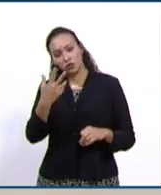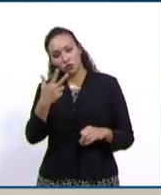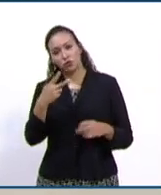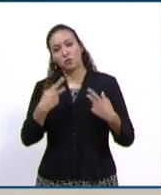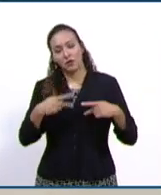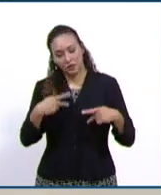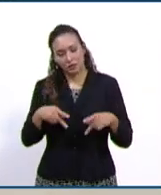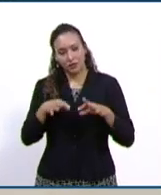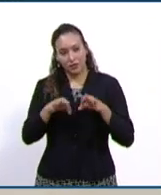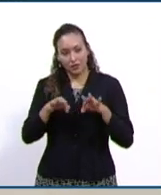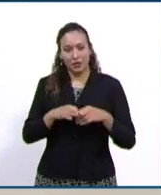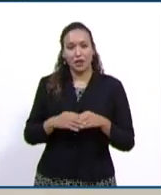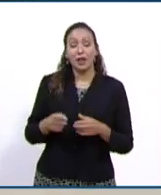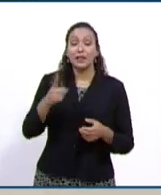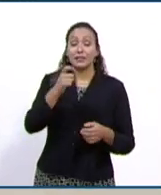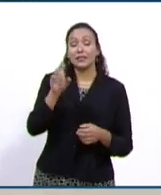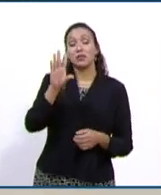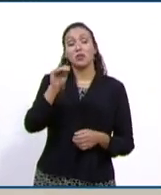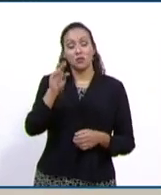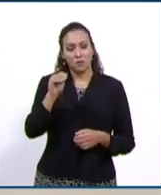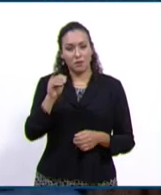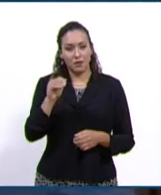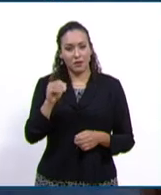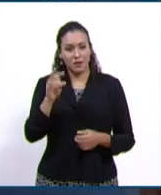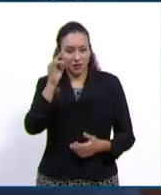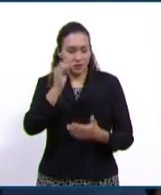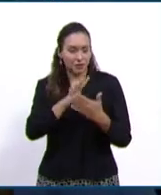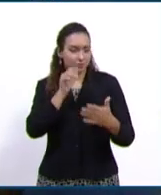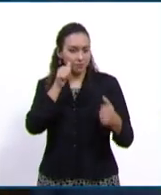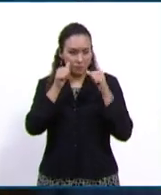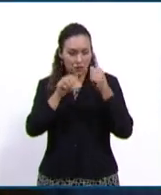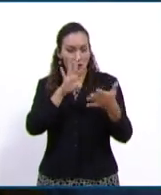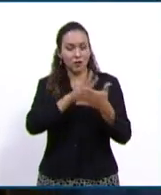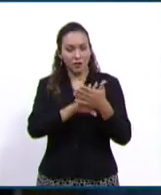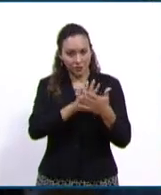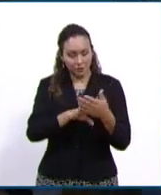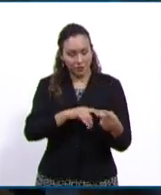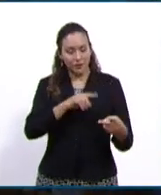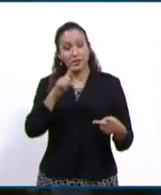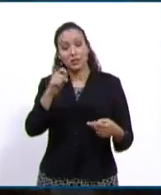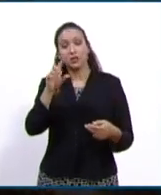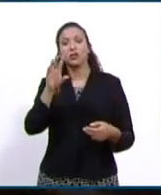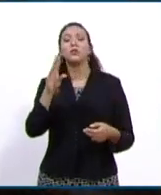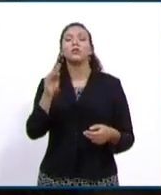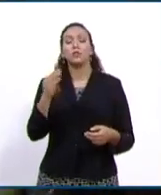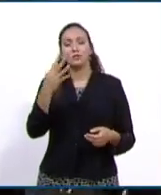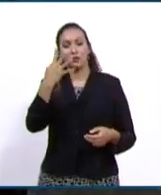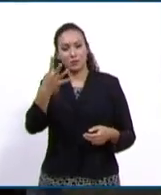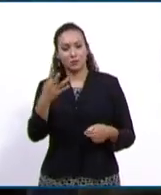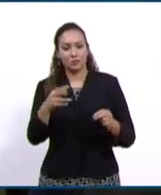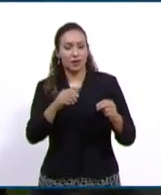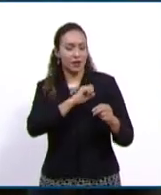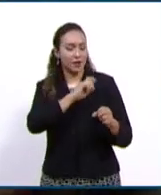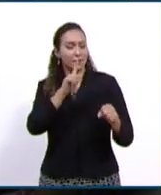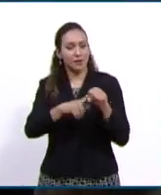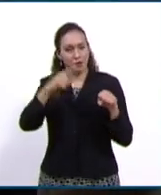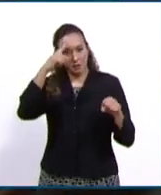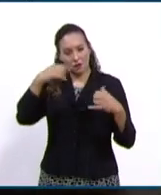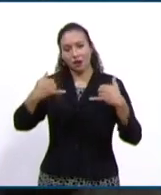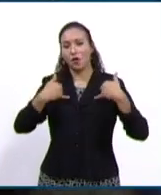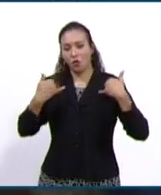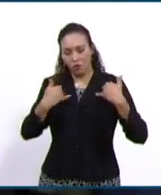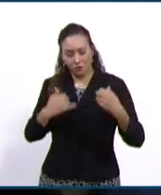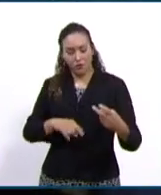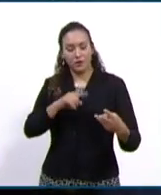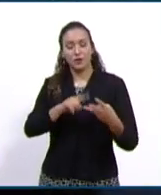ellas, 190 atienden la etapa de ejecución penal. 194 son especializadas en el sistema de justicia para adolescentes